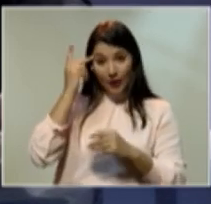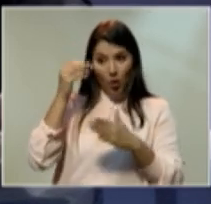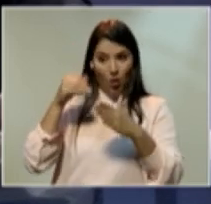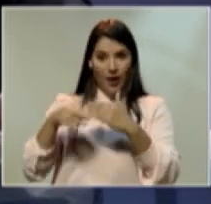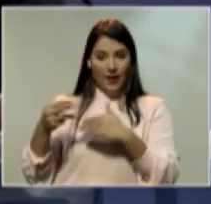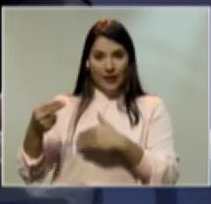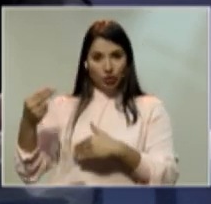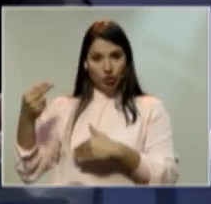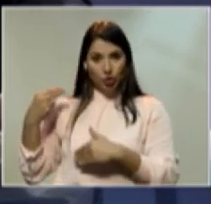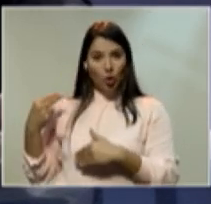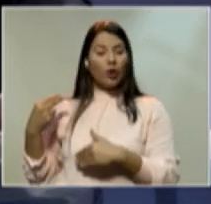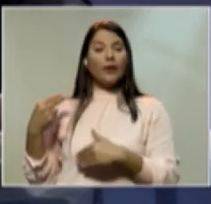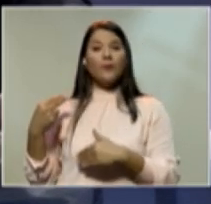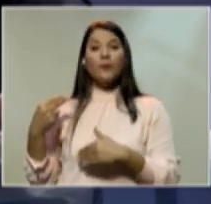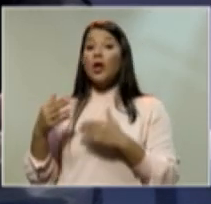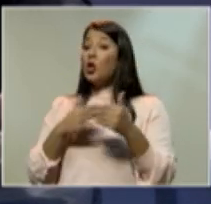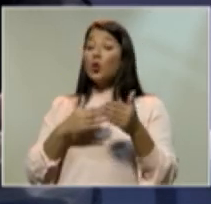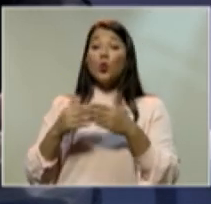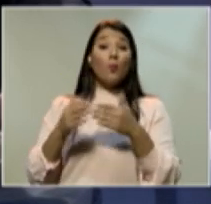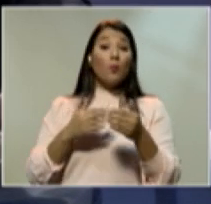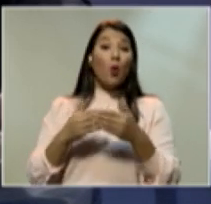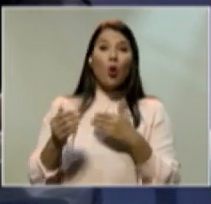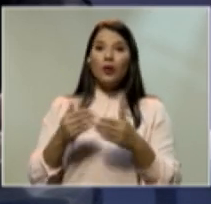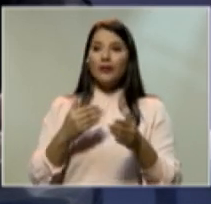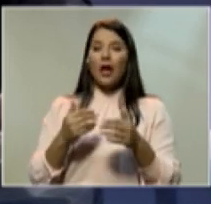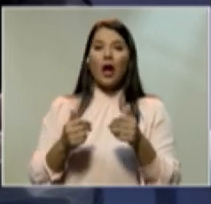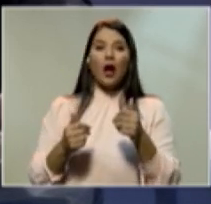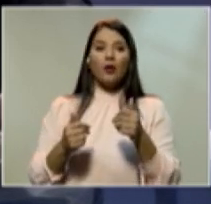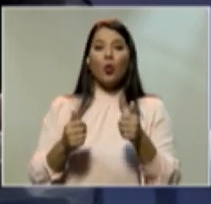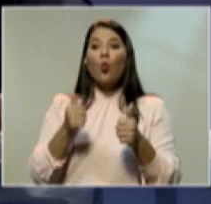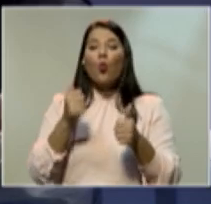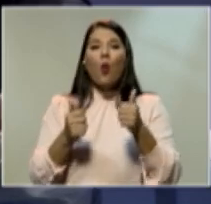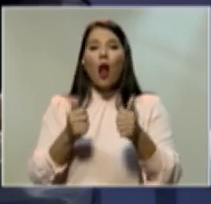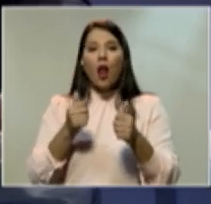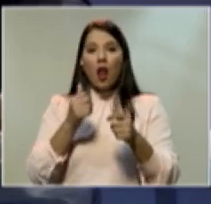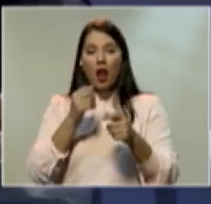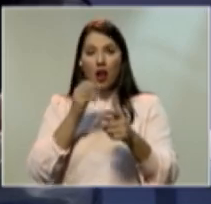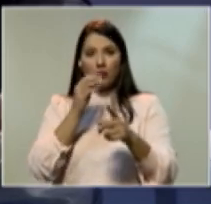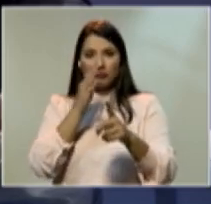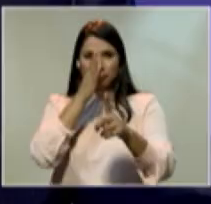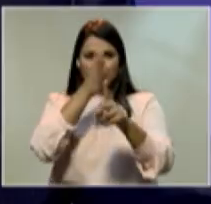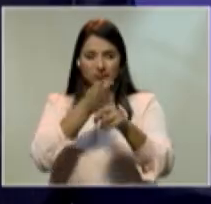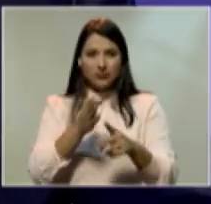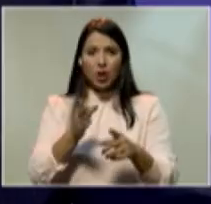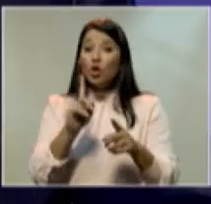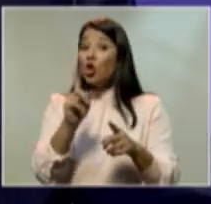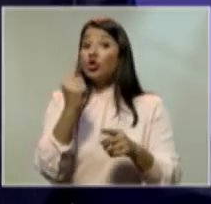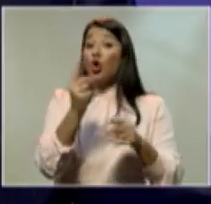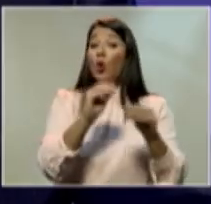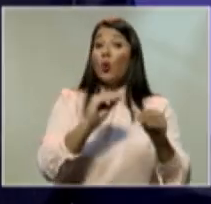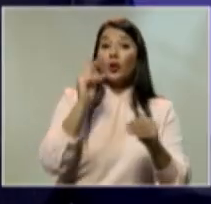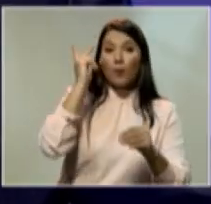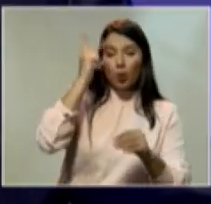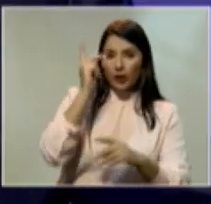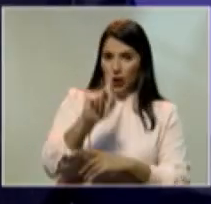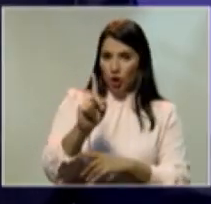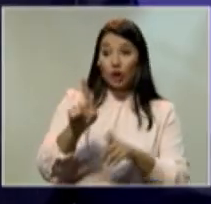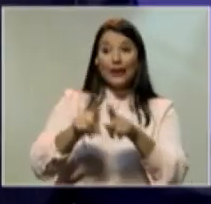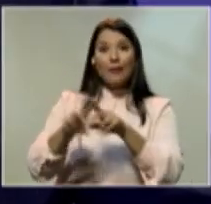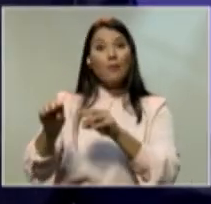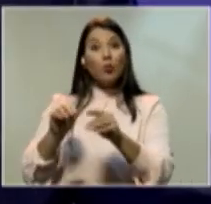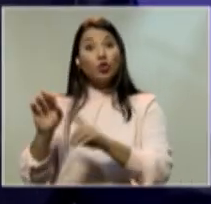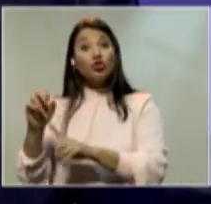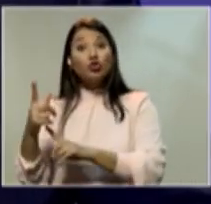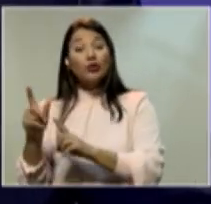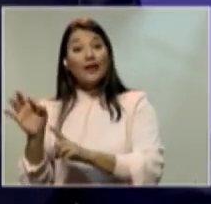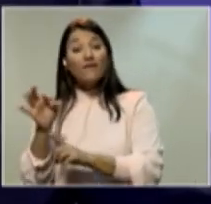historia, independientemente de su signo, y no solamente en los movimientos políticos, en los movimientos sociales también